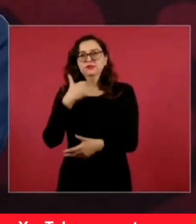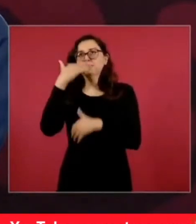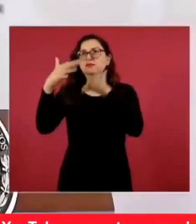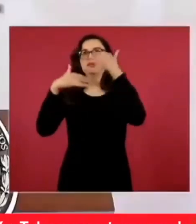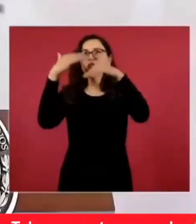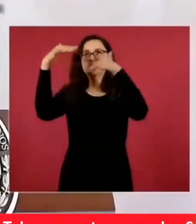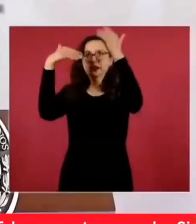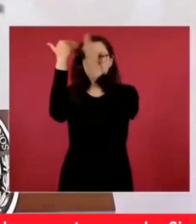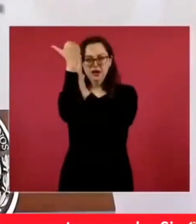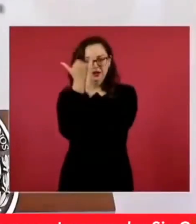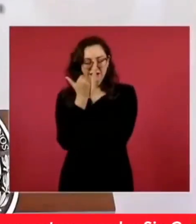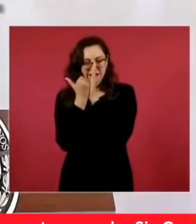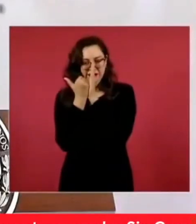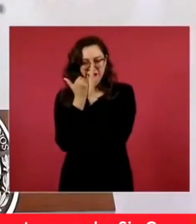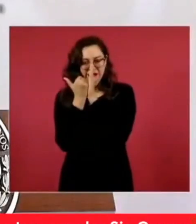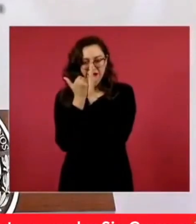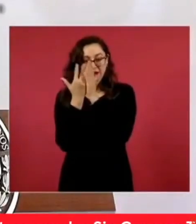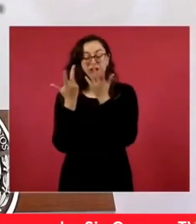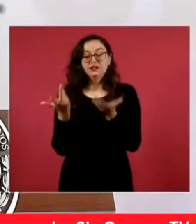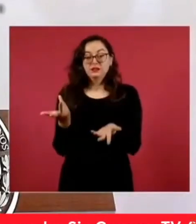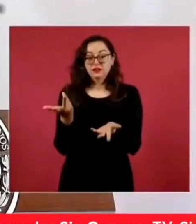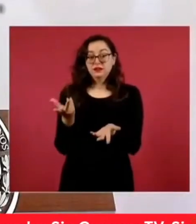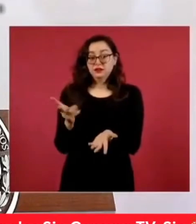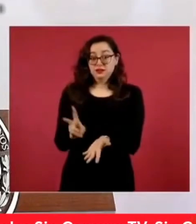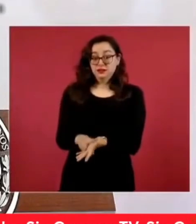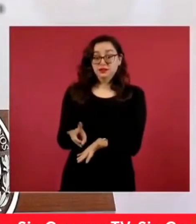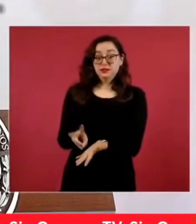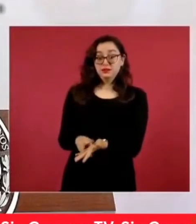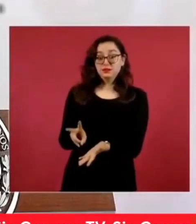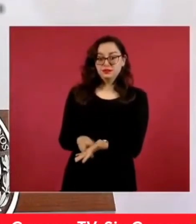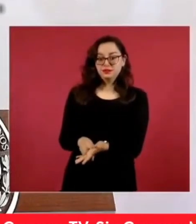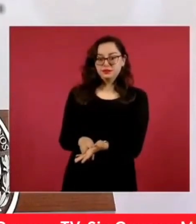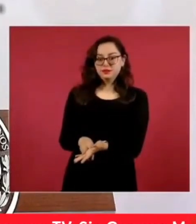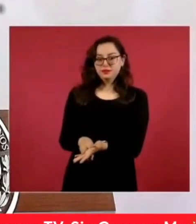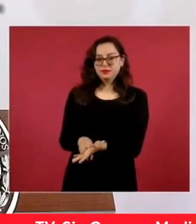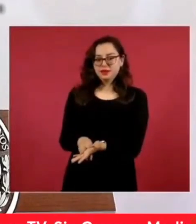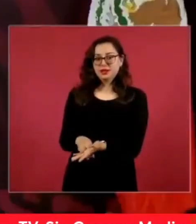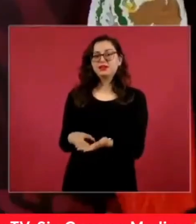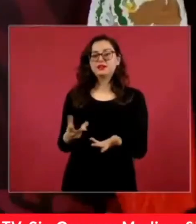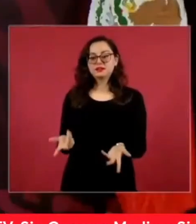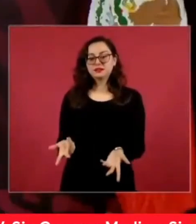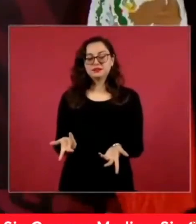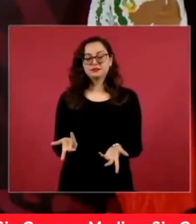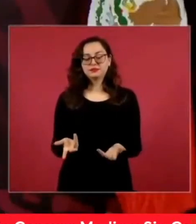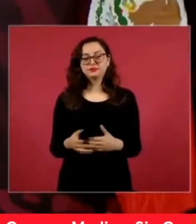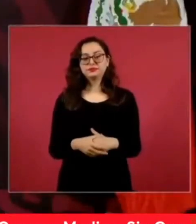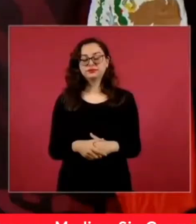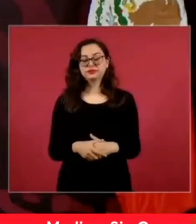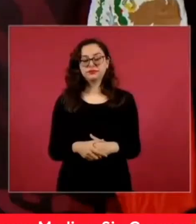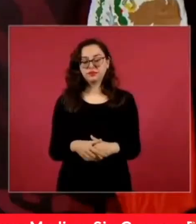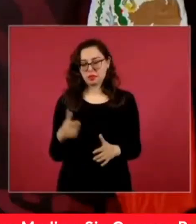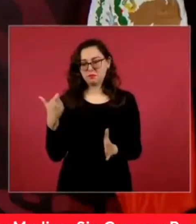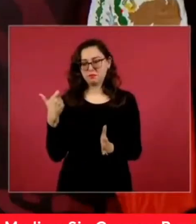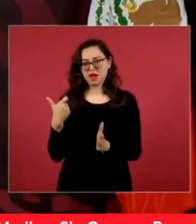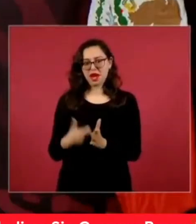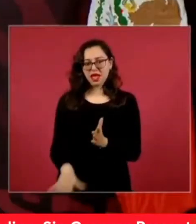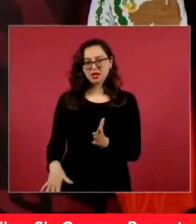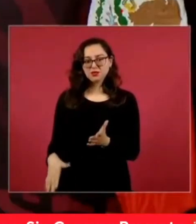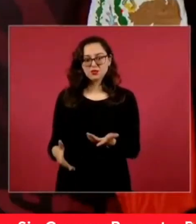Y darle valor, porque no es lo mismo lo que cuesta el combustóleo que lo que cuestan las gasolinas.